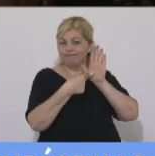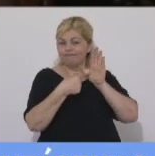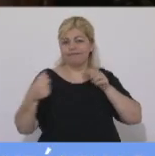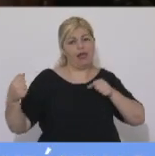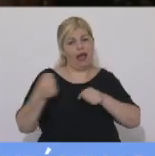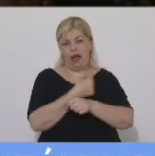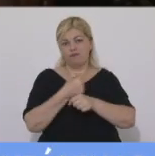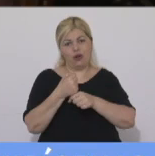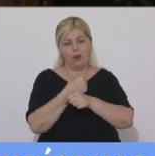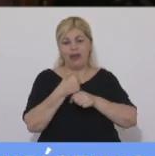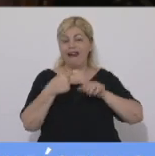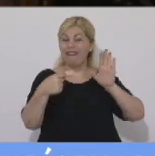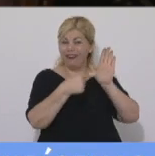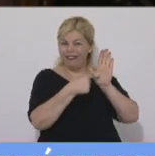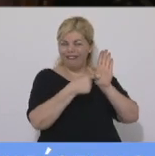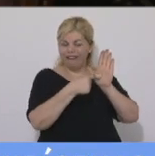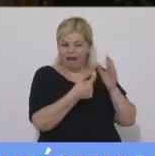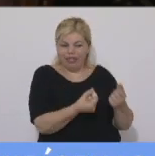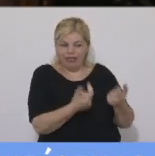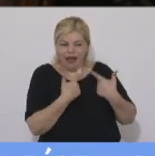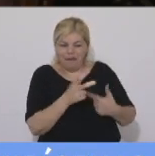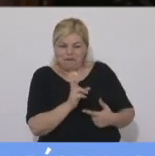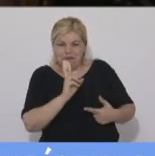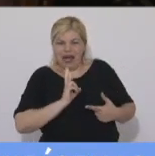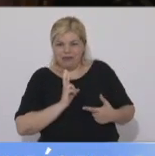que nos permita garantizar